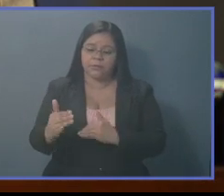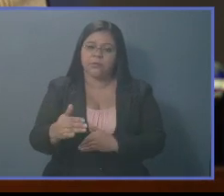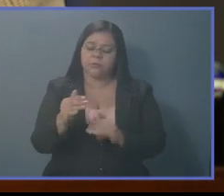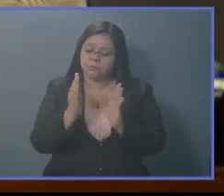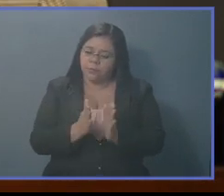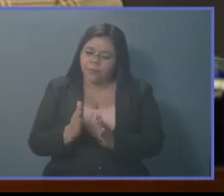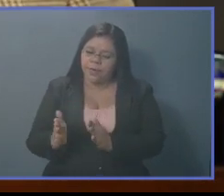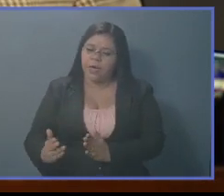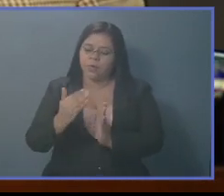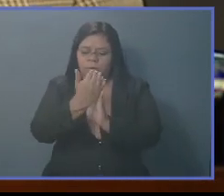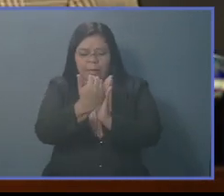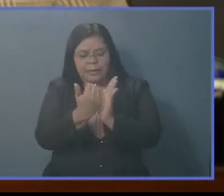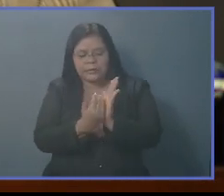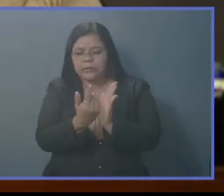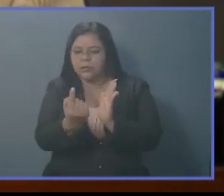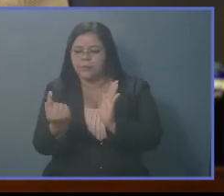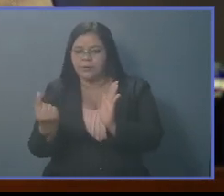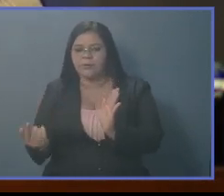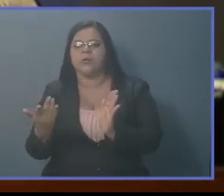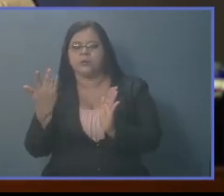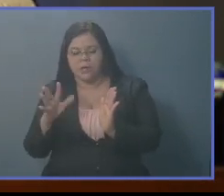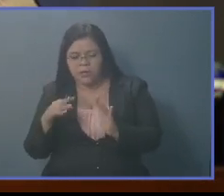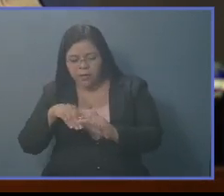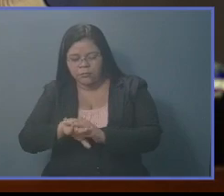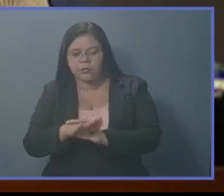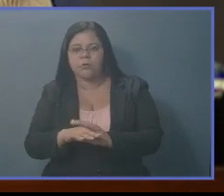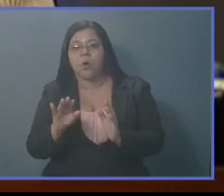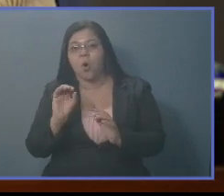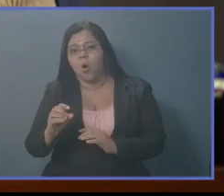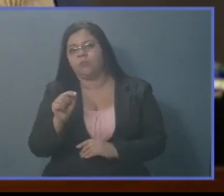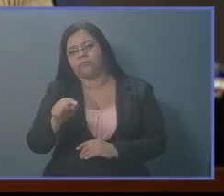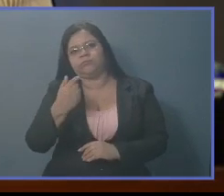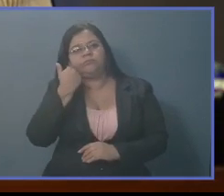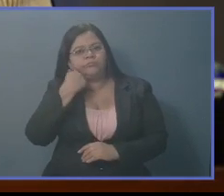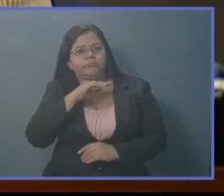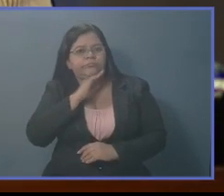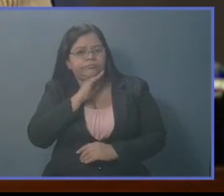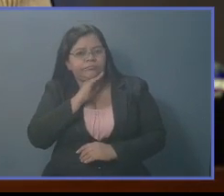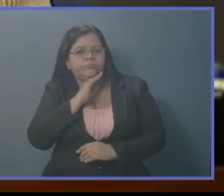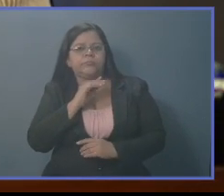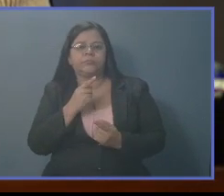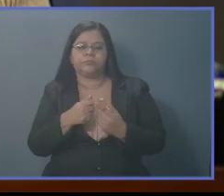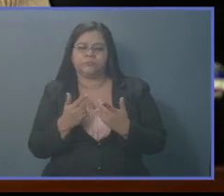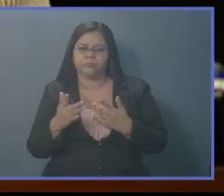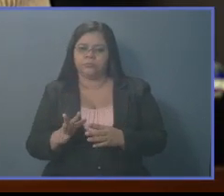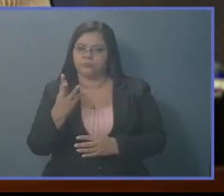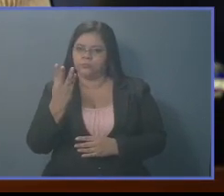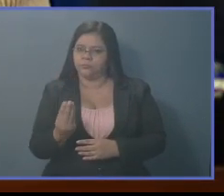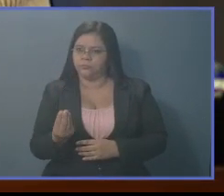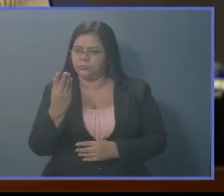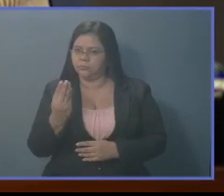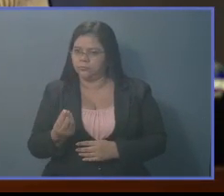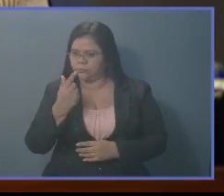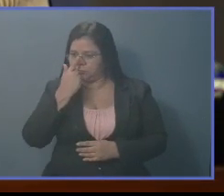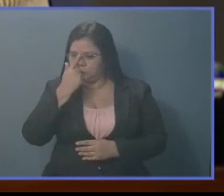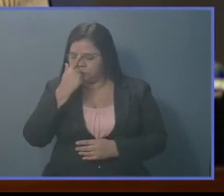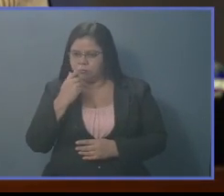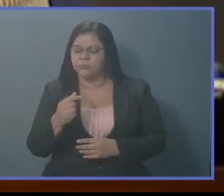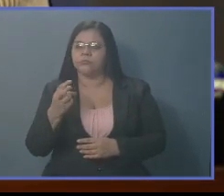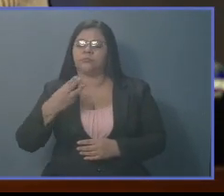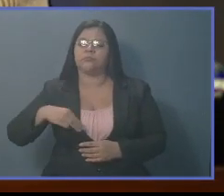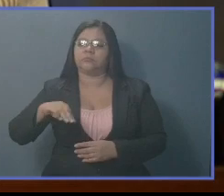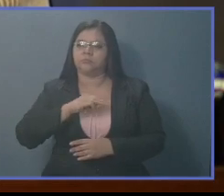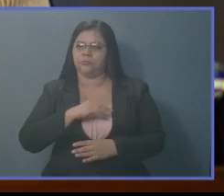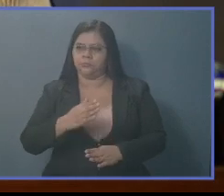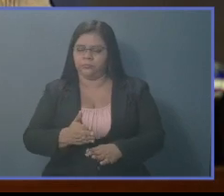un listado de las personas que estén ingresadas y que padezcan de enfermedades crónicas, el cual será entregado diariamente a la Procuraduría para Defensa de los Derechos